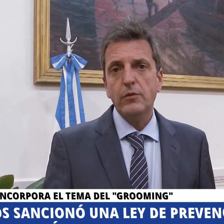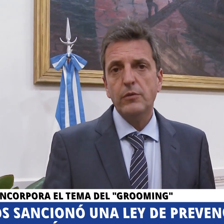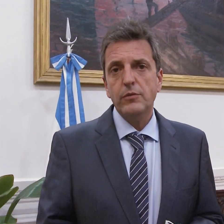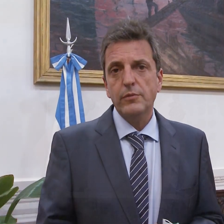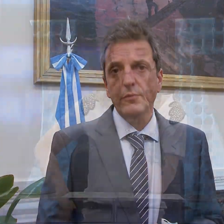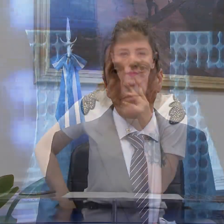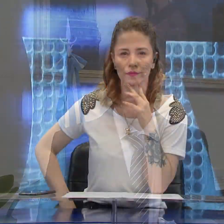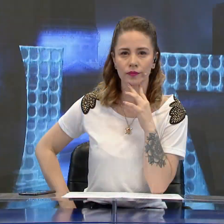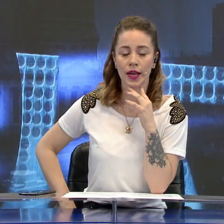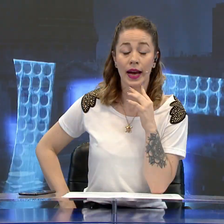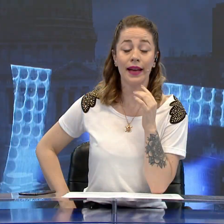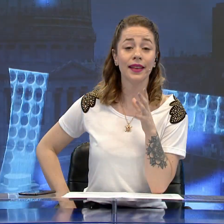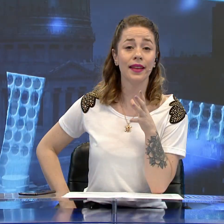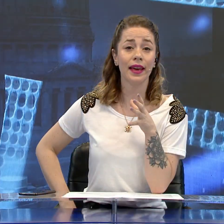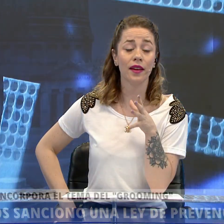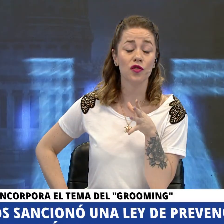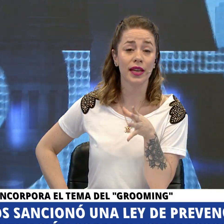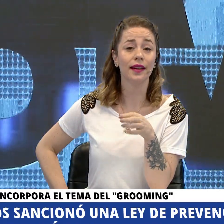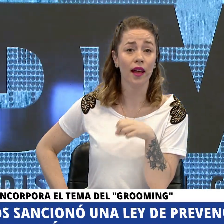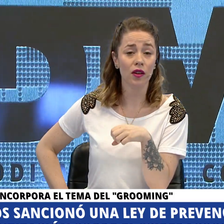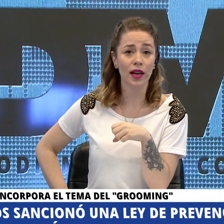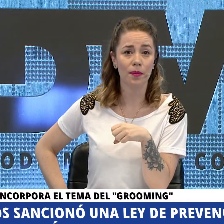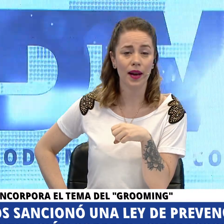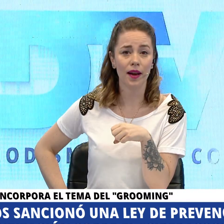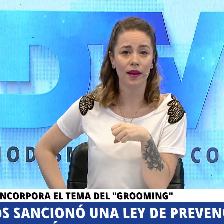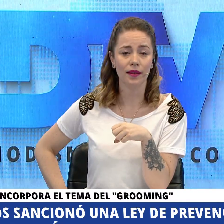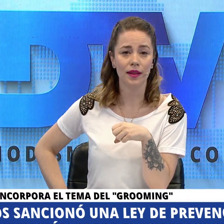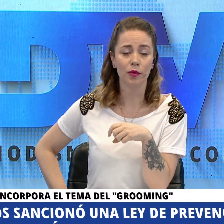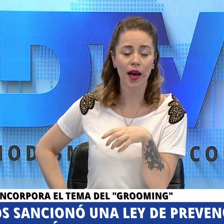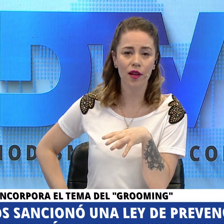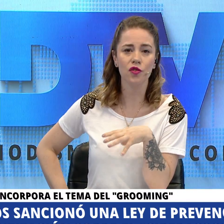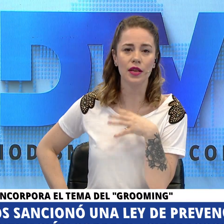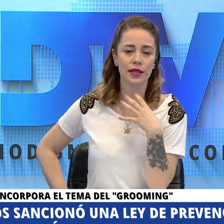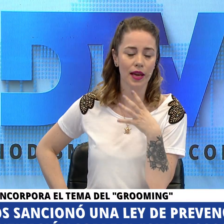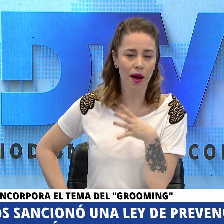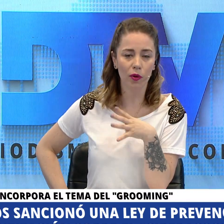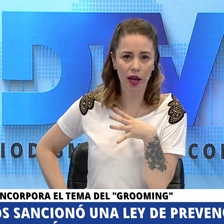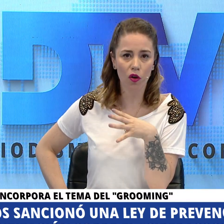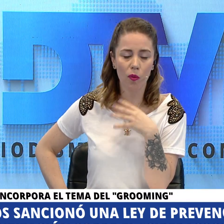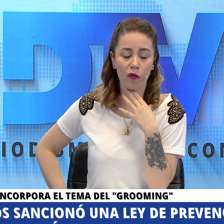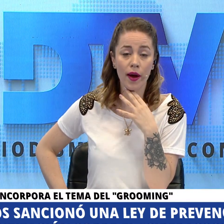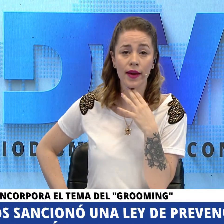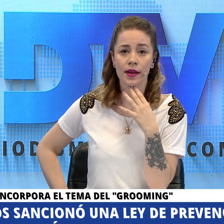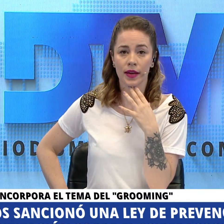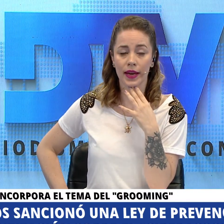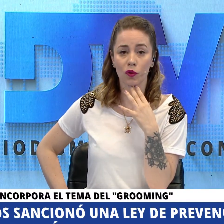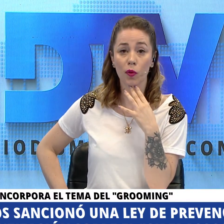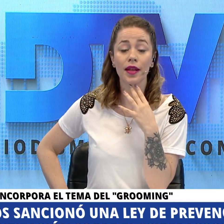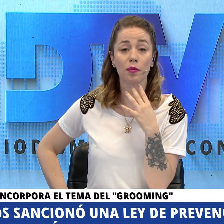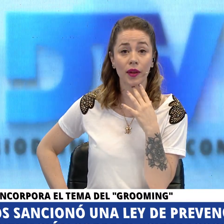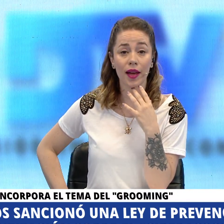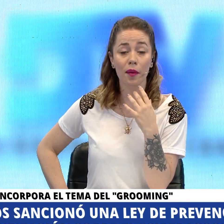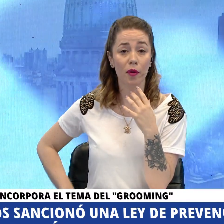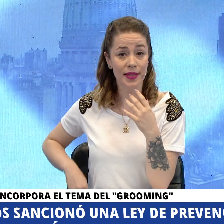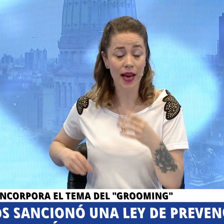vulnerarlos. Antes de que esto sea tratado en la Cámara de Diputados y que sea votado como fue, estuvo